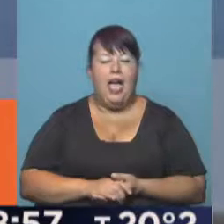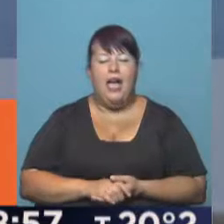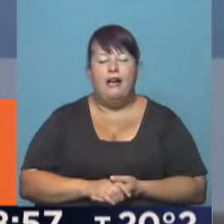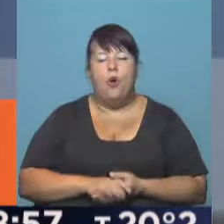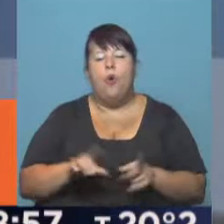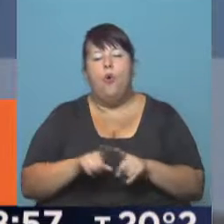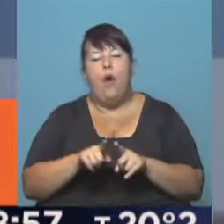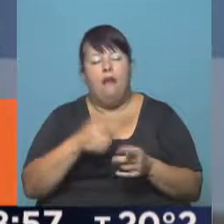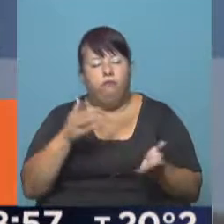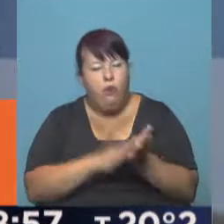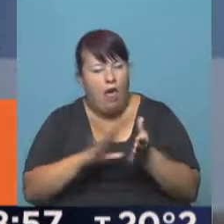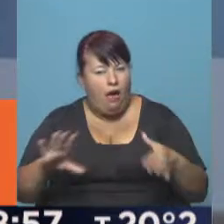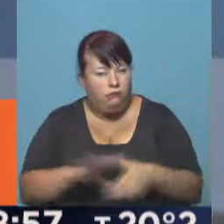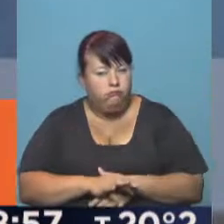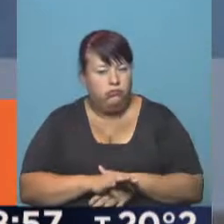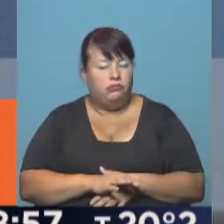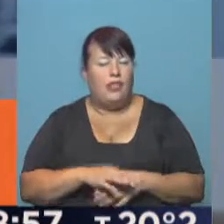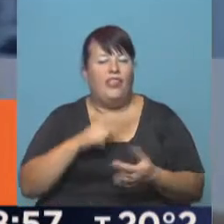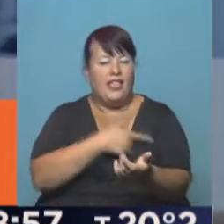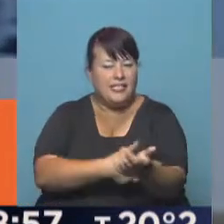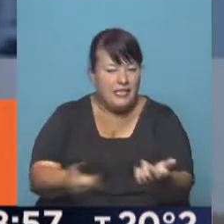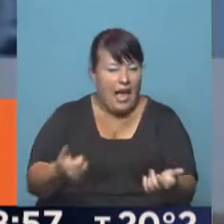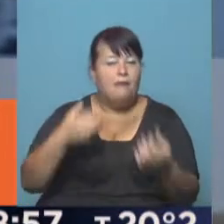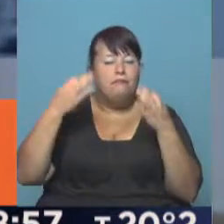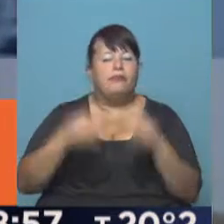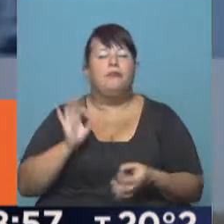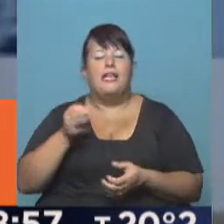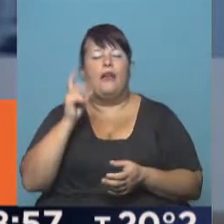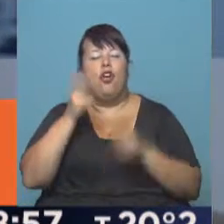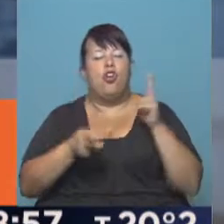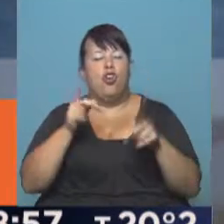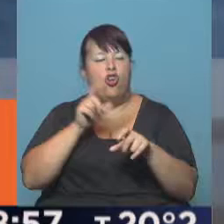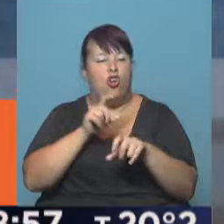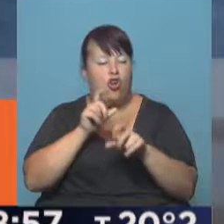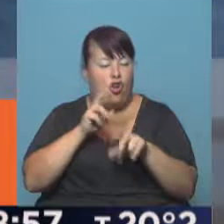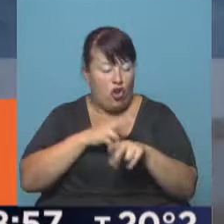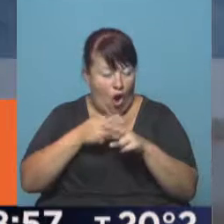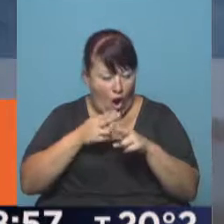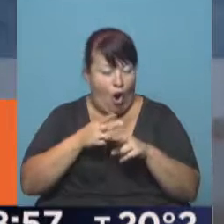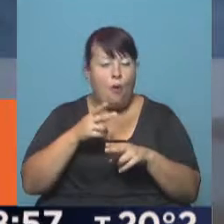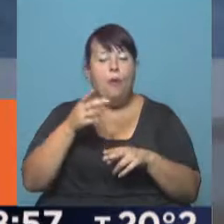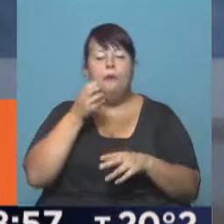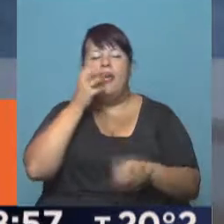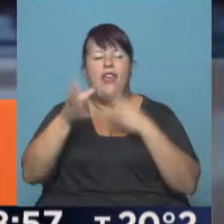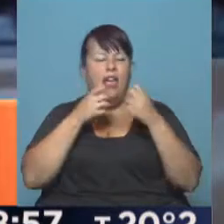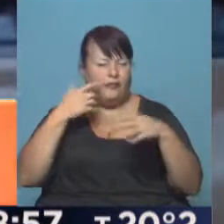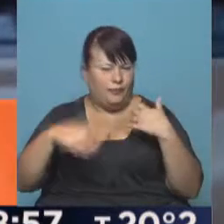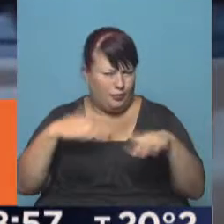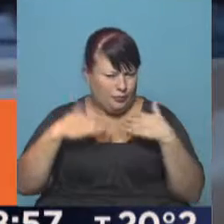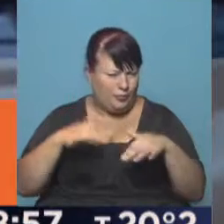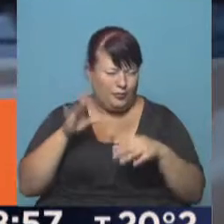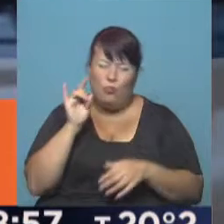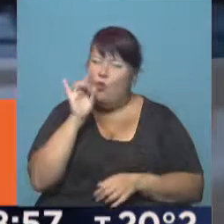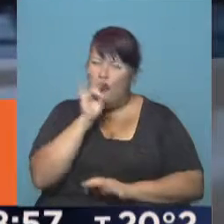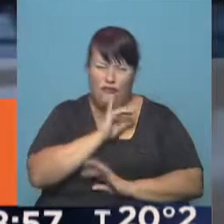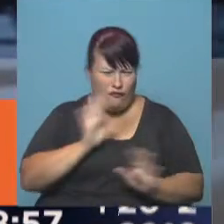tener constataciones genéticas que permitan definir identidades, recibir testimonios realmente